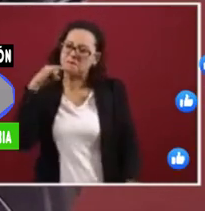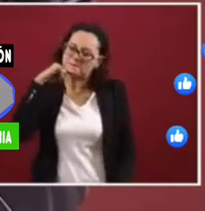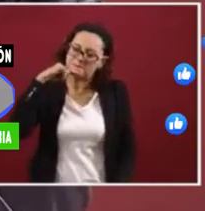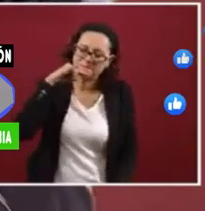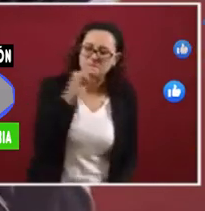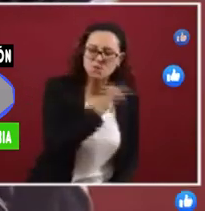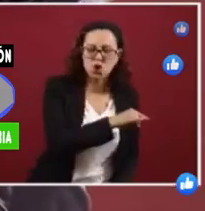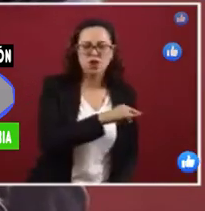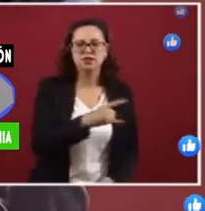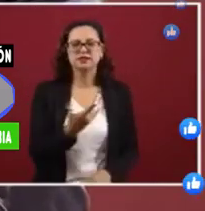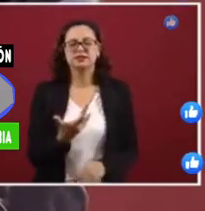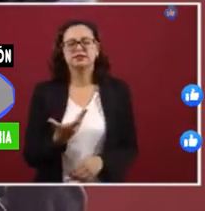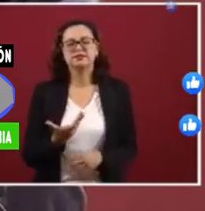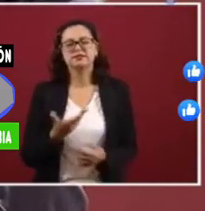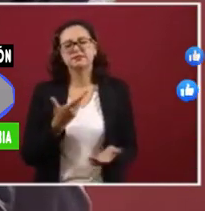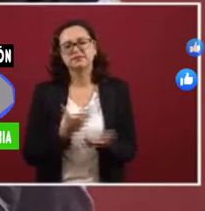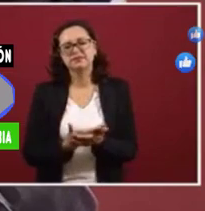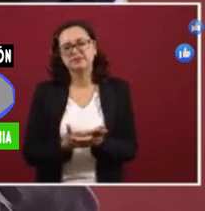ahora